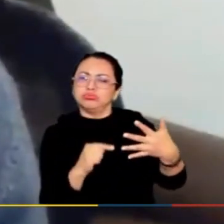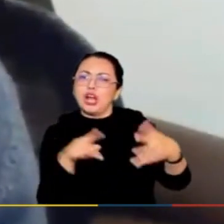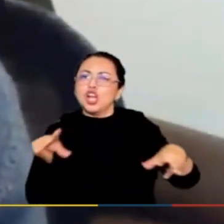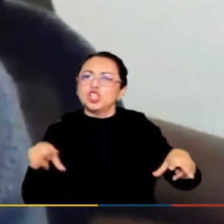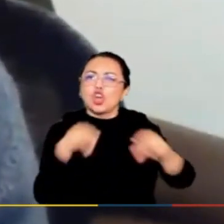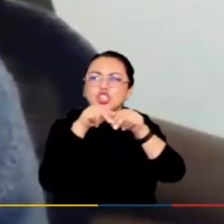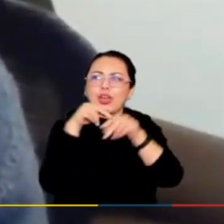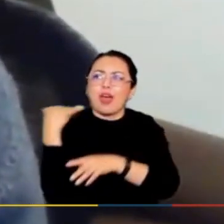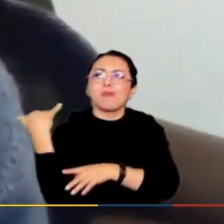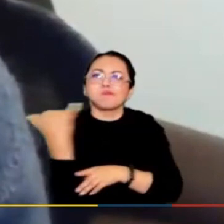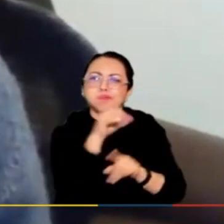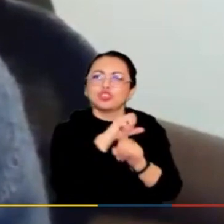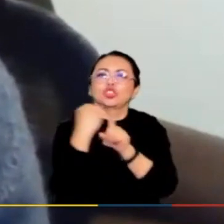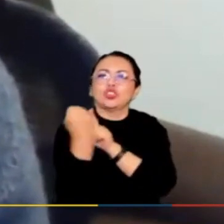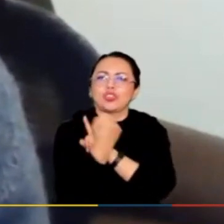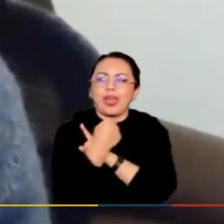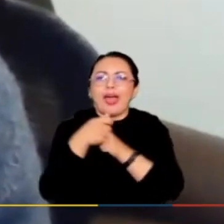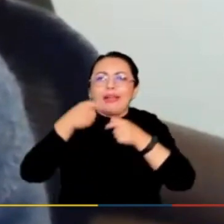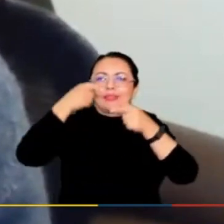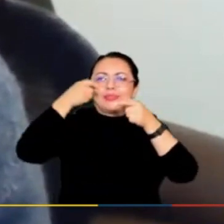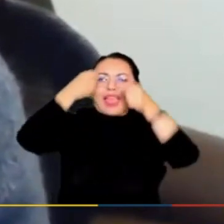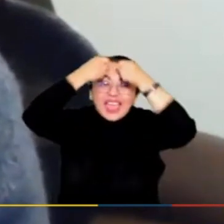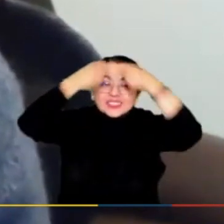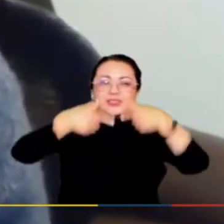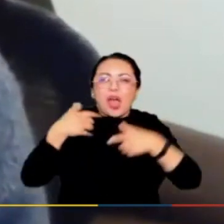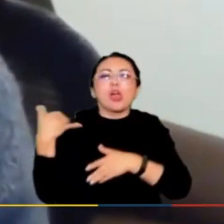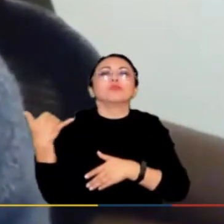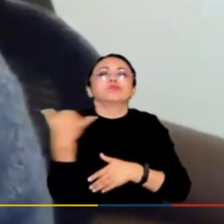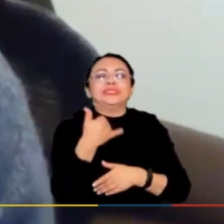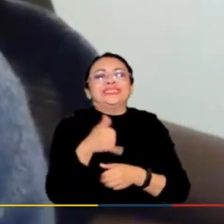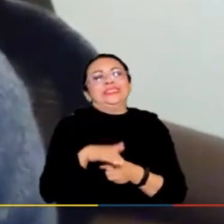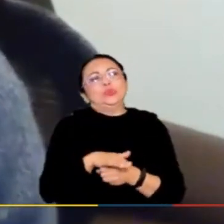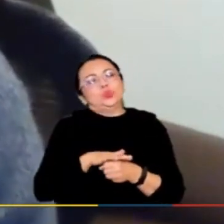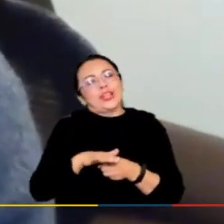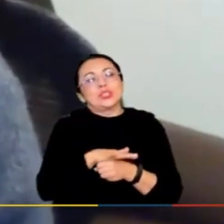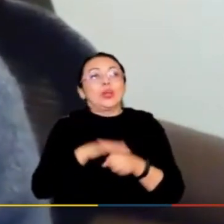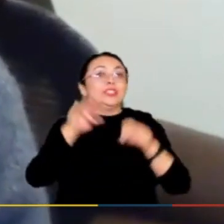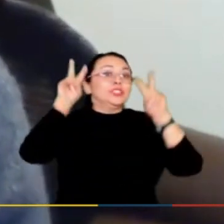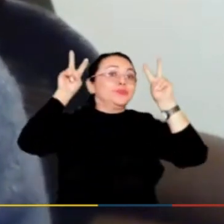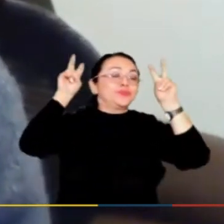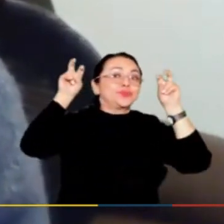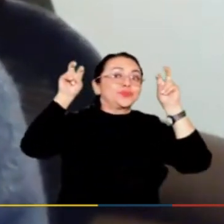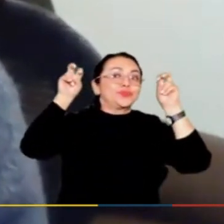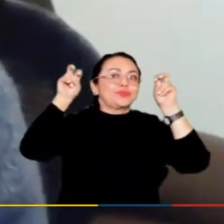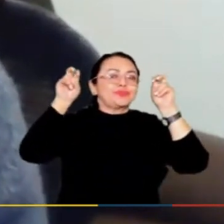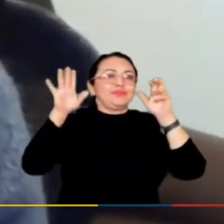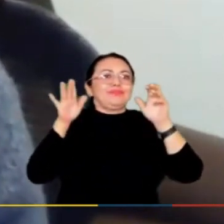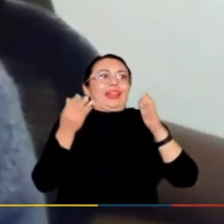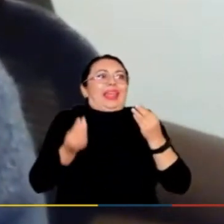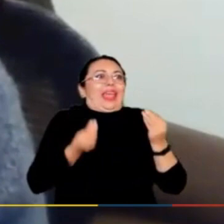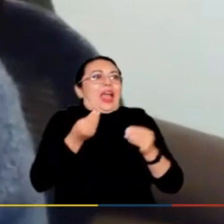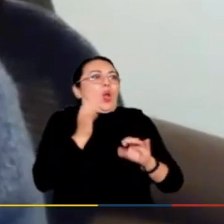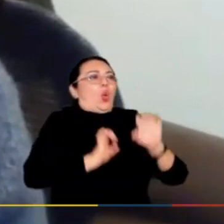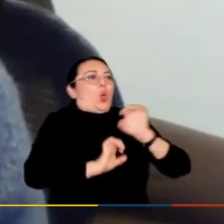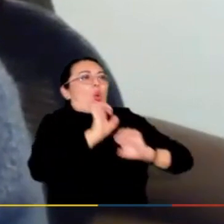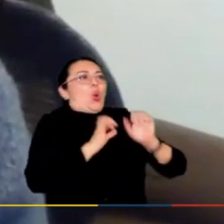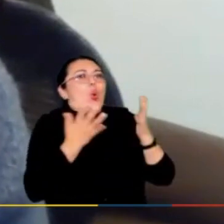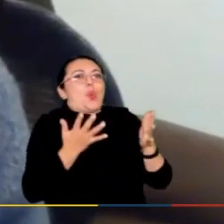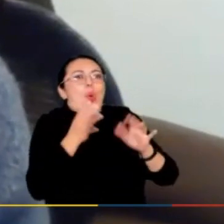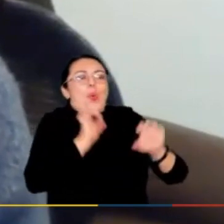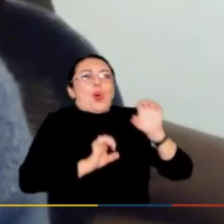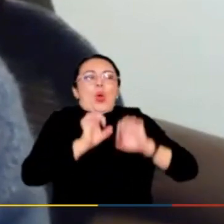Estado colombiano a uno de los contratantes, que lo ponen en una situación entre comillas de indefensión frente a su cliente, en el